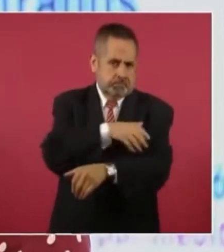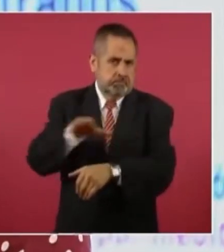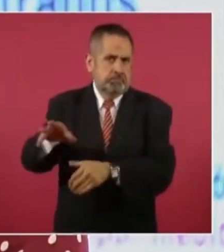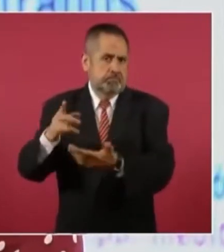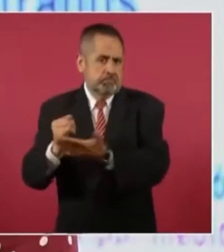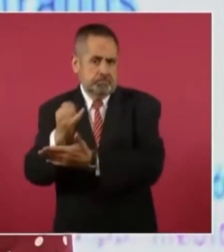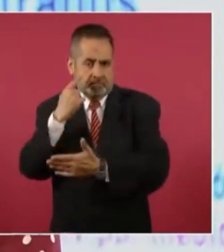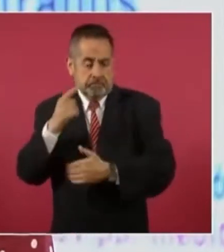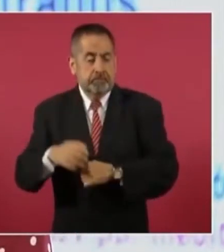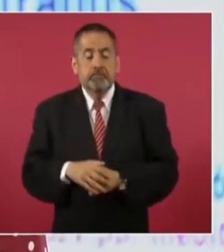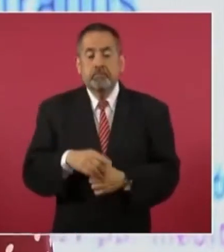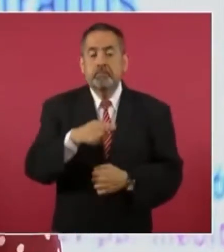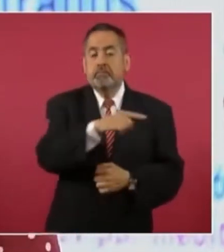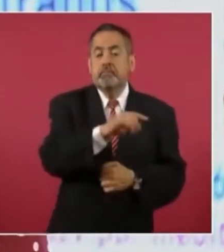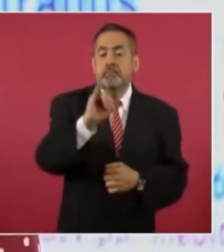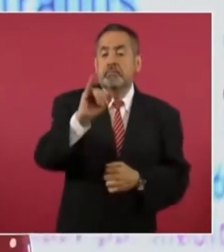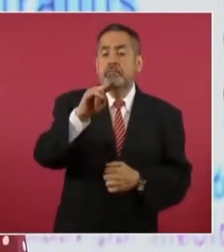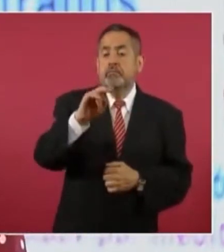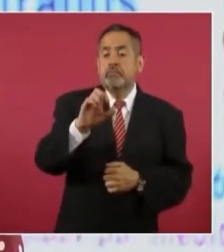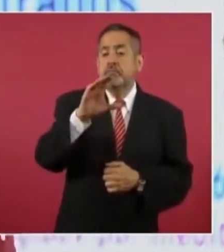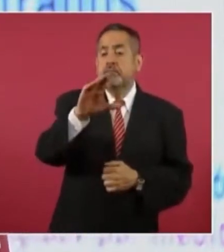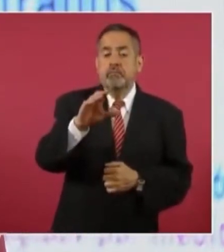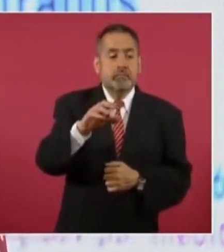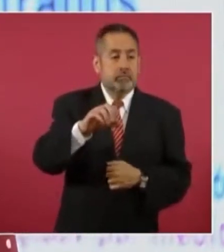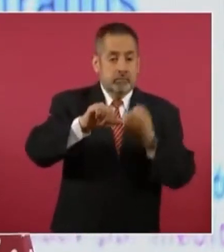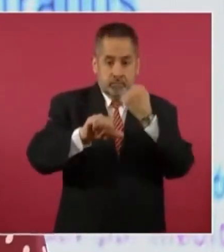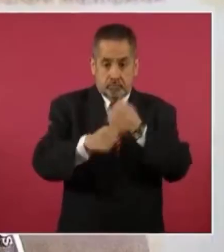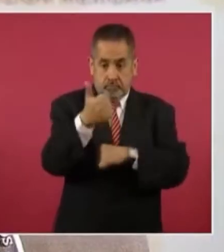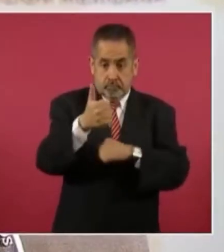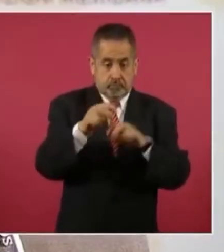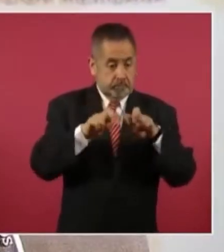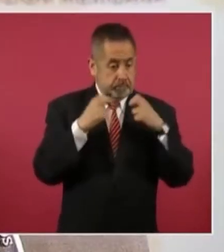de consejeros del INEC de 11 a 7.